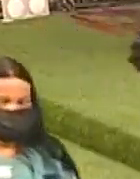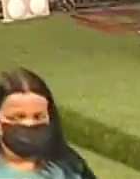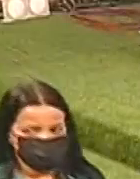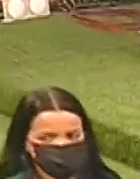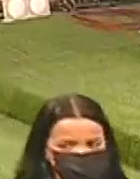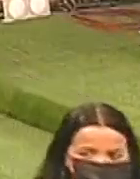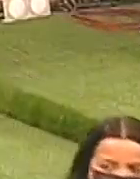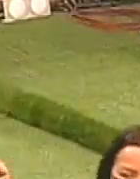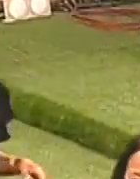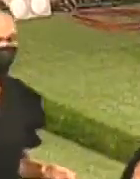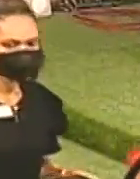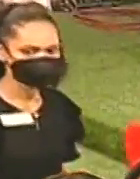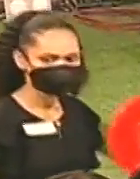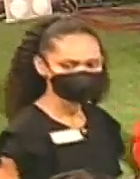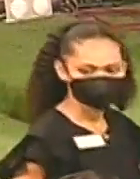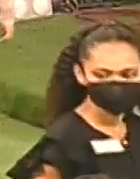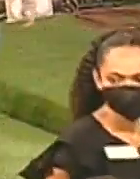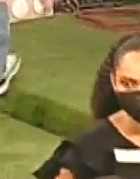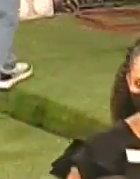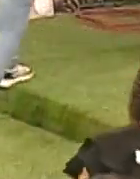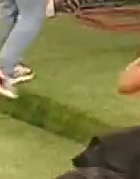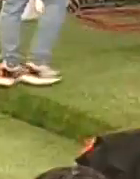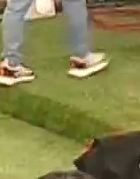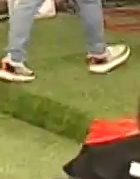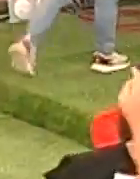respeto, para todos,